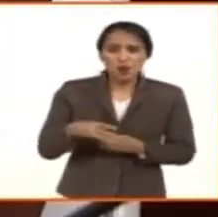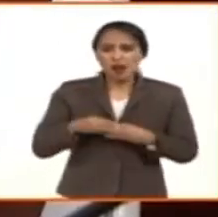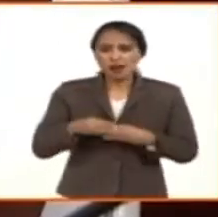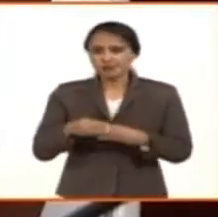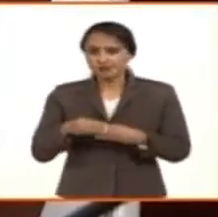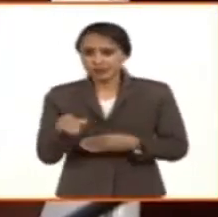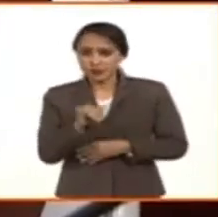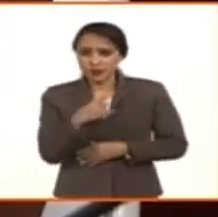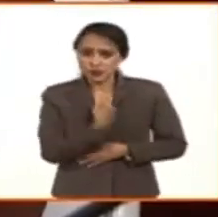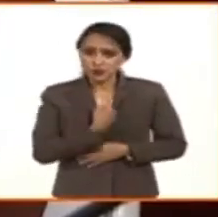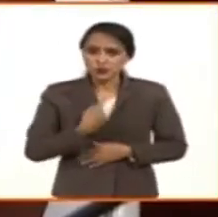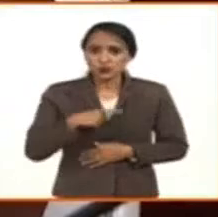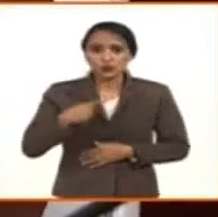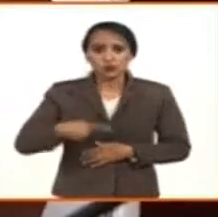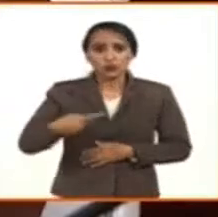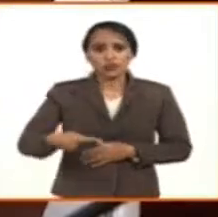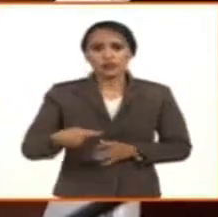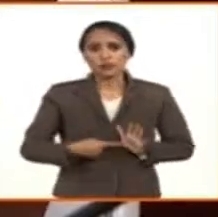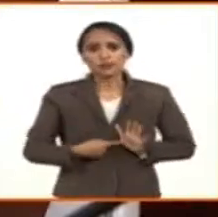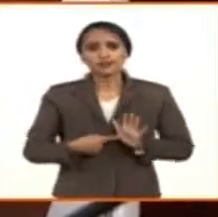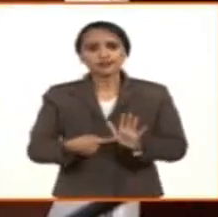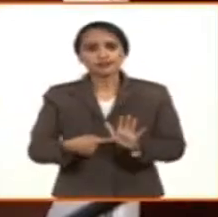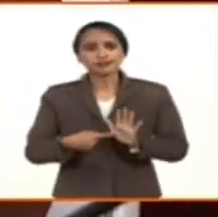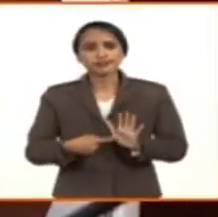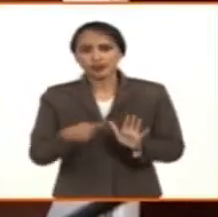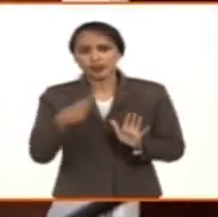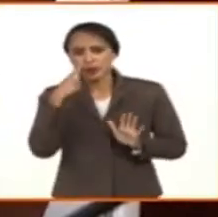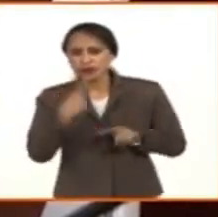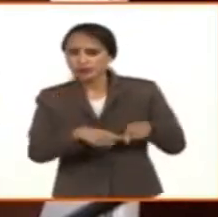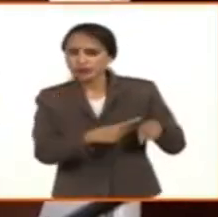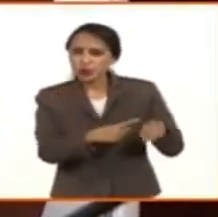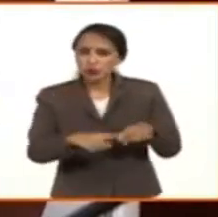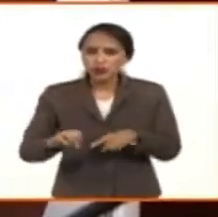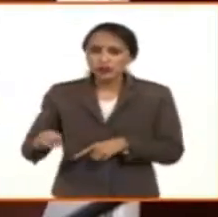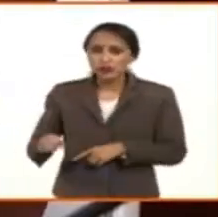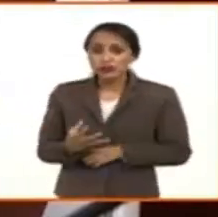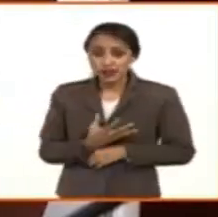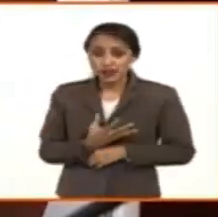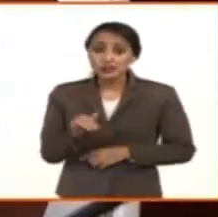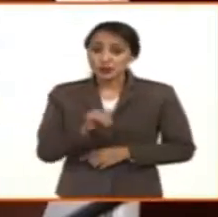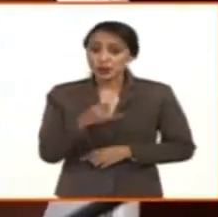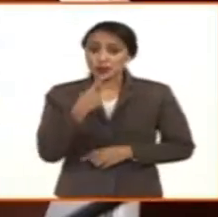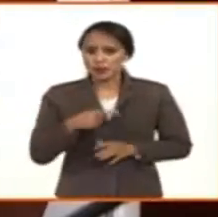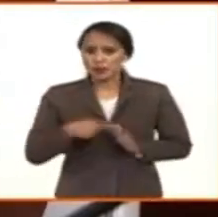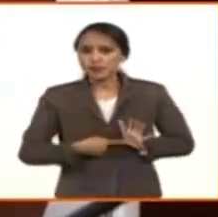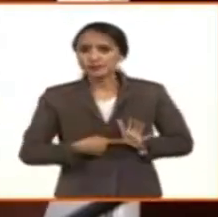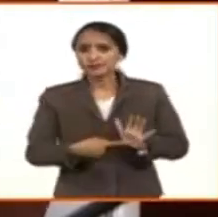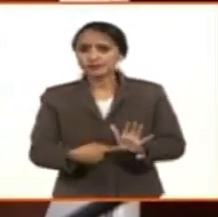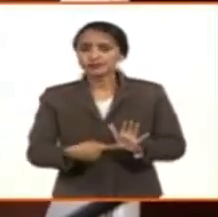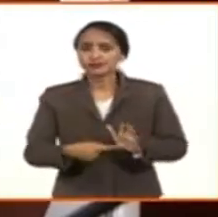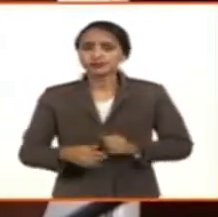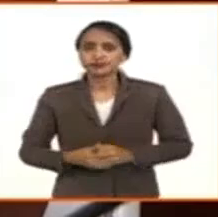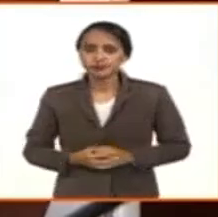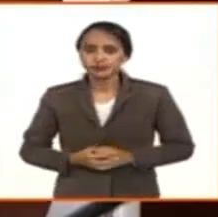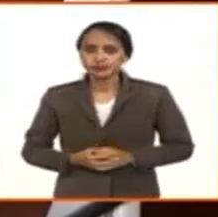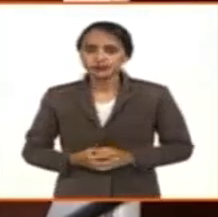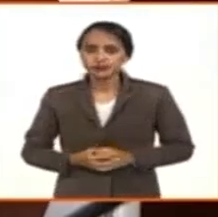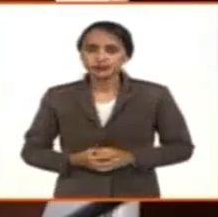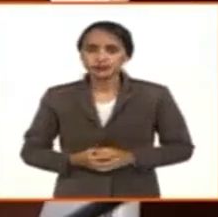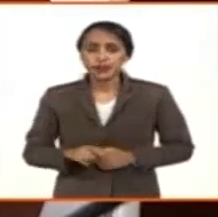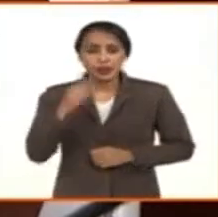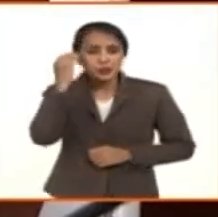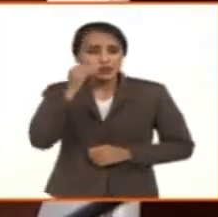constantemente pero contraponiéndola con con la humanidad de los jóvenes de hoy que quieren